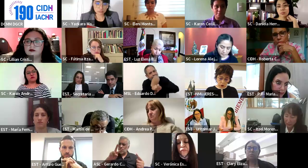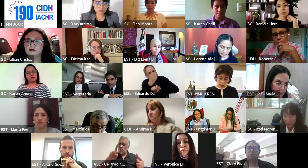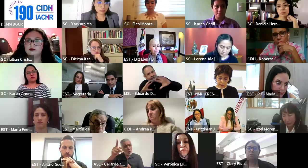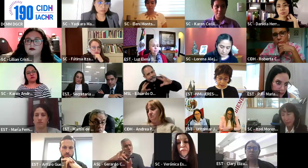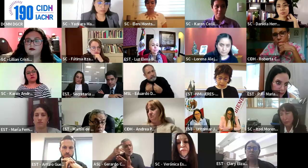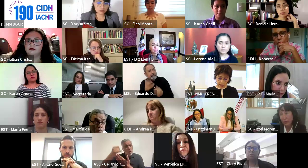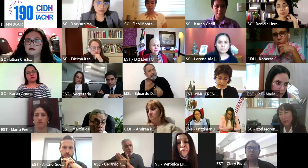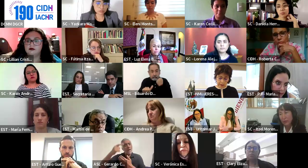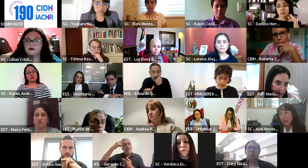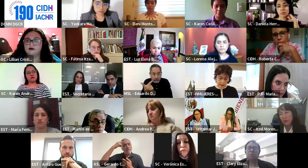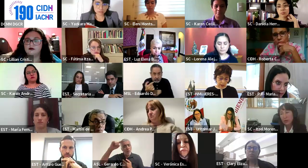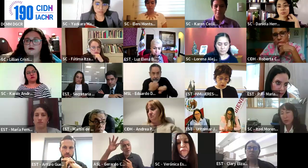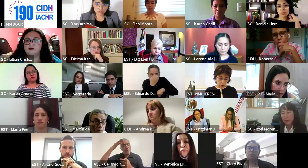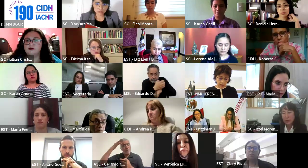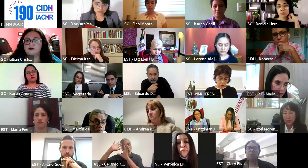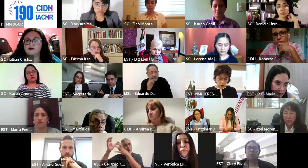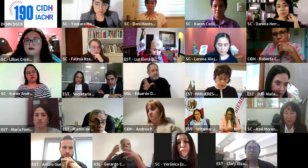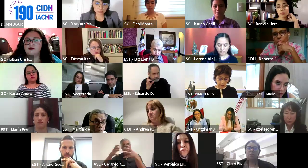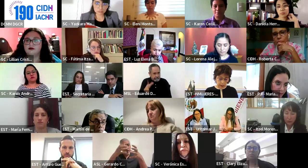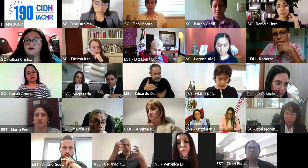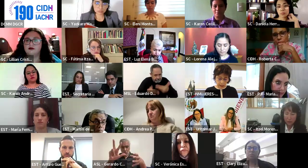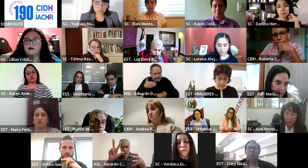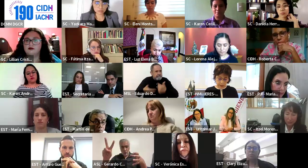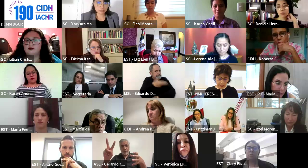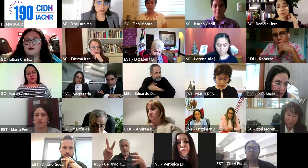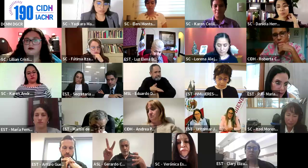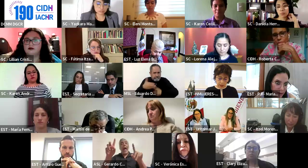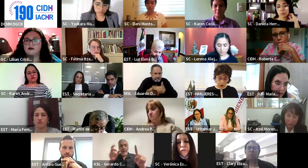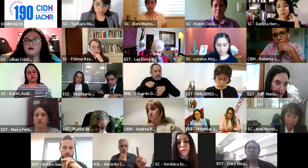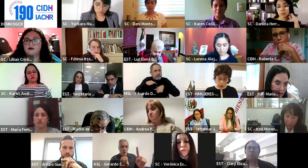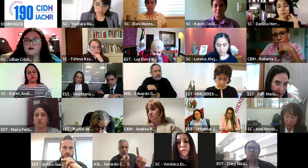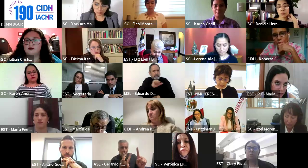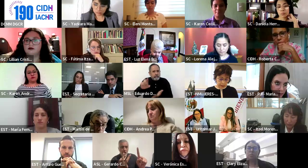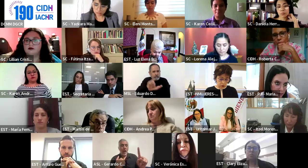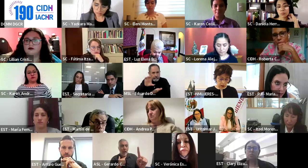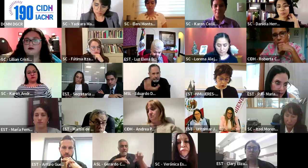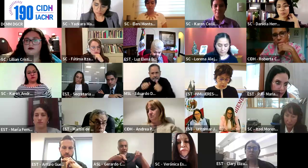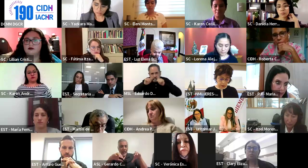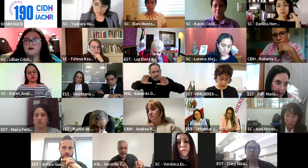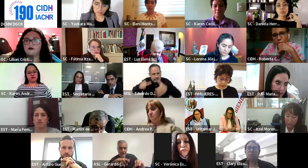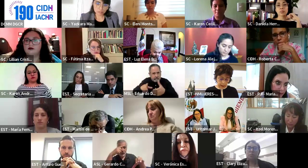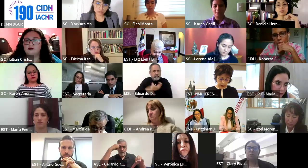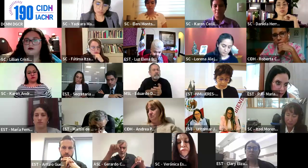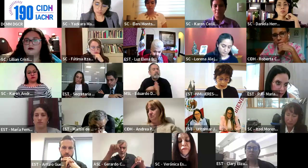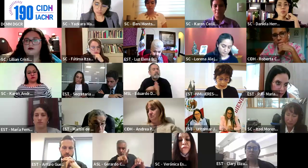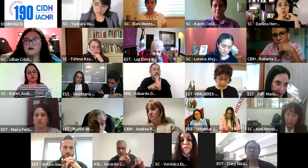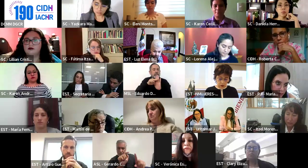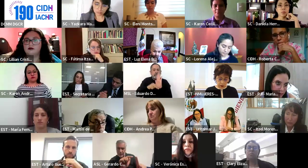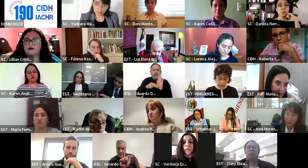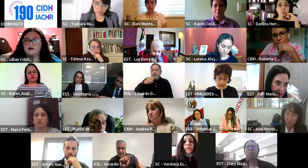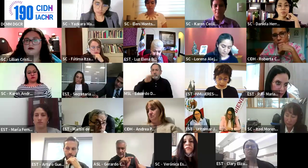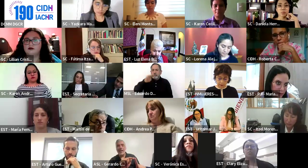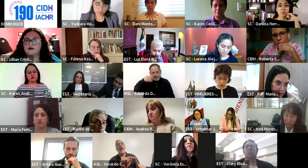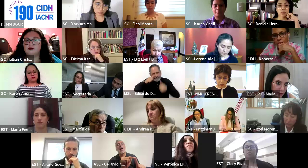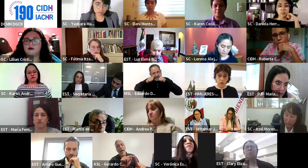cuales 12 de esas entidades desarrollaron acciones en materia de discapacidad, como la capacitación de la norma oficial mexicana para la